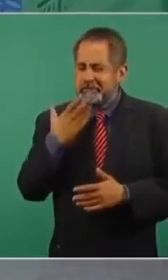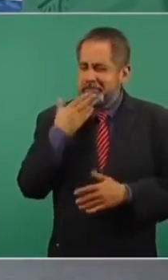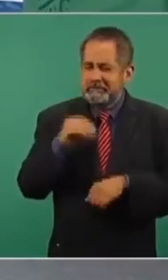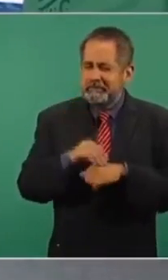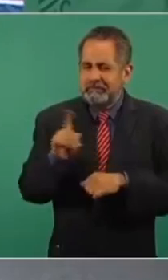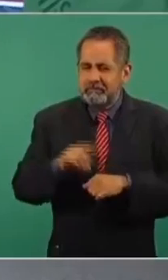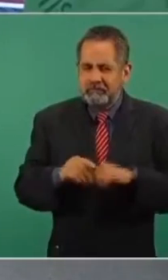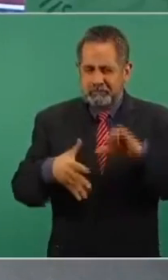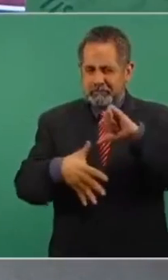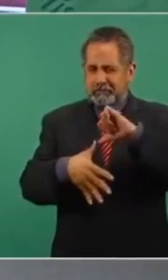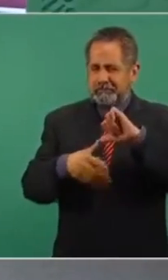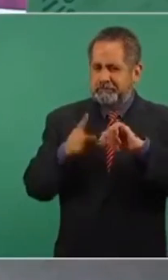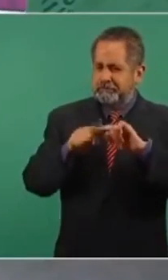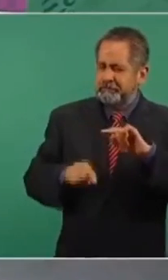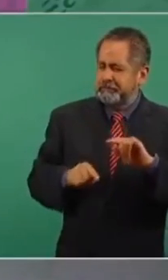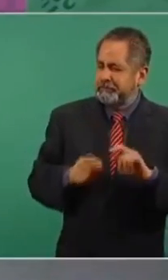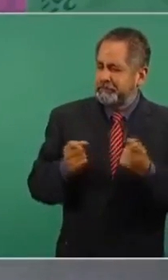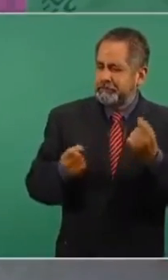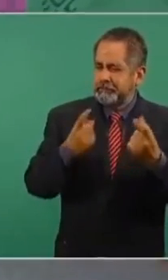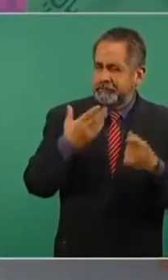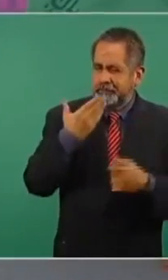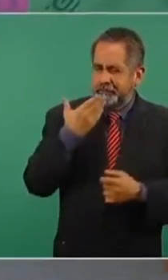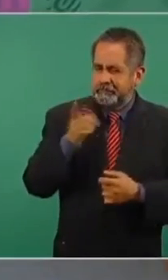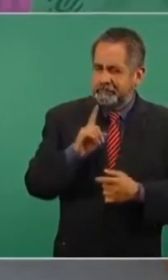del Cono Sur.